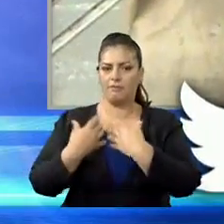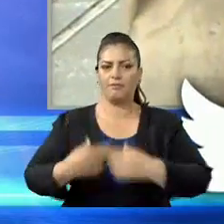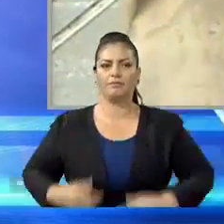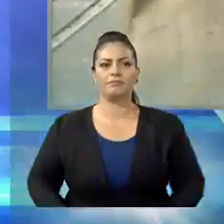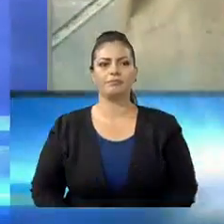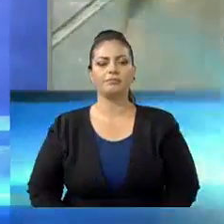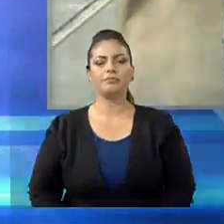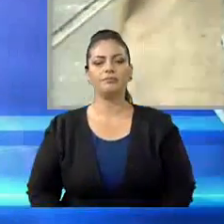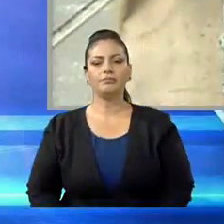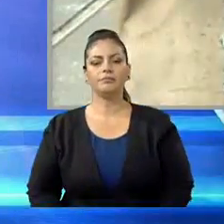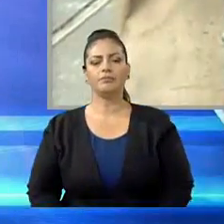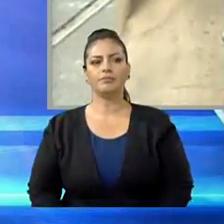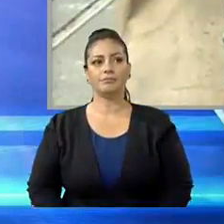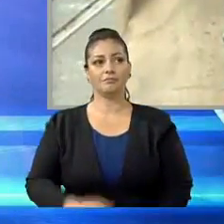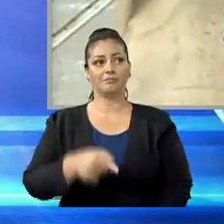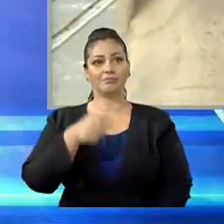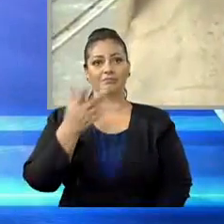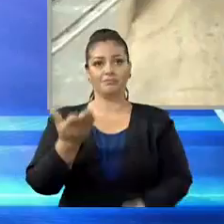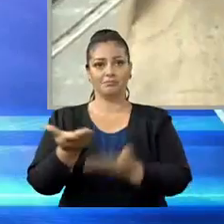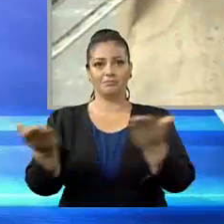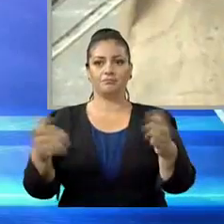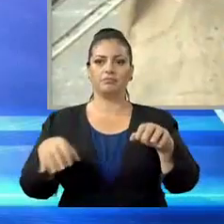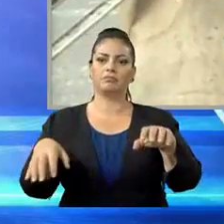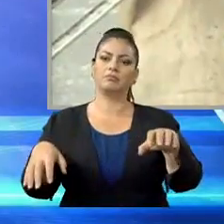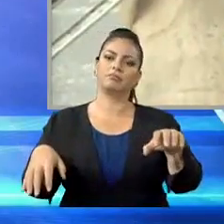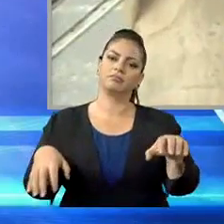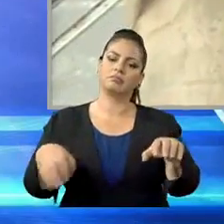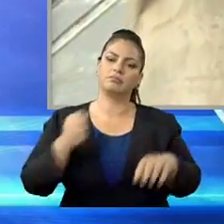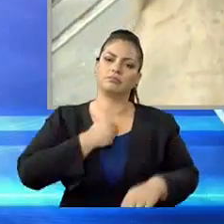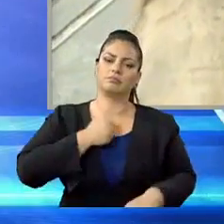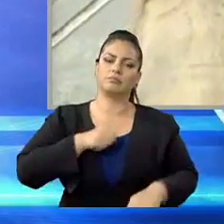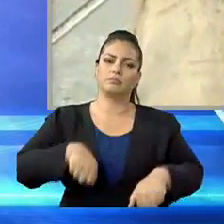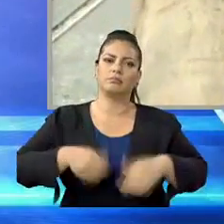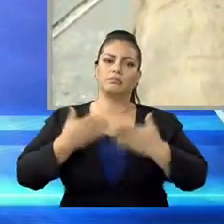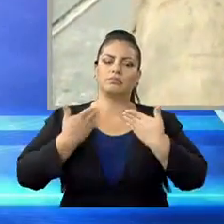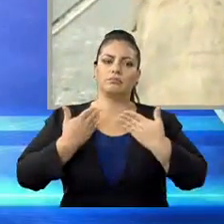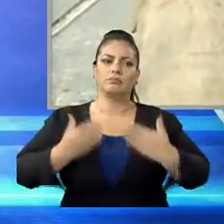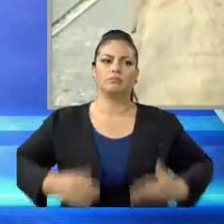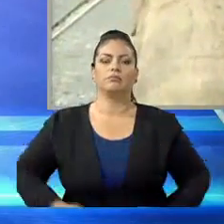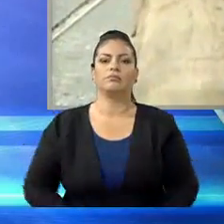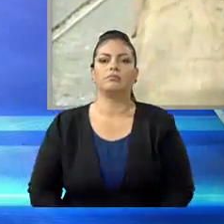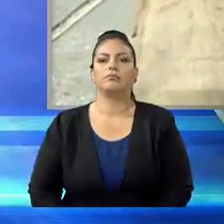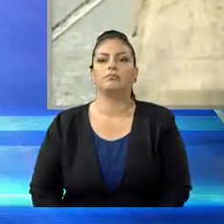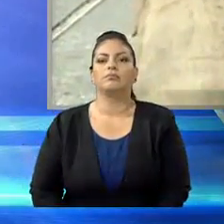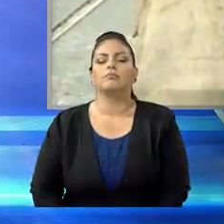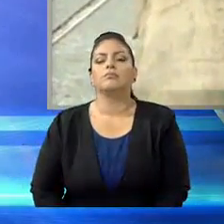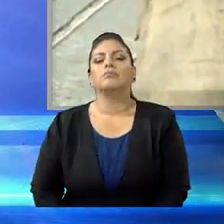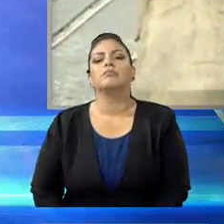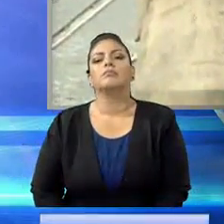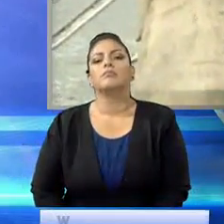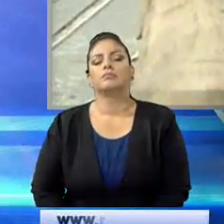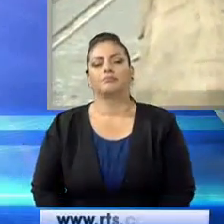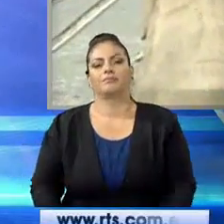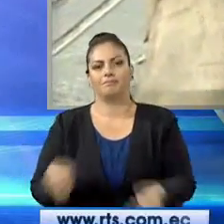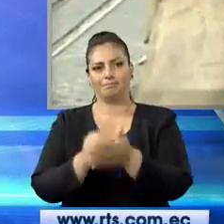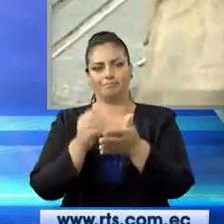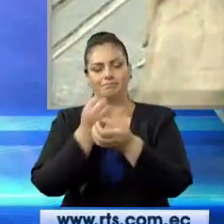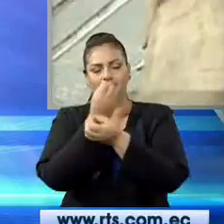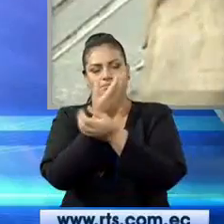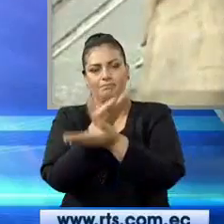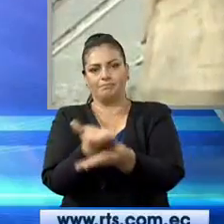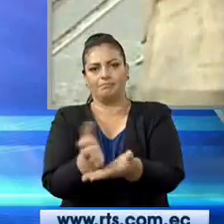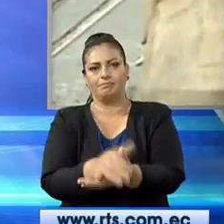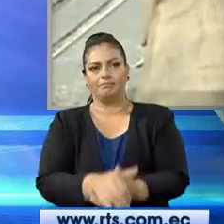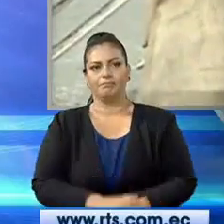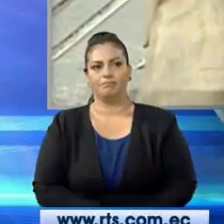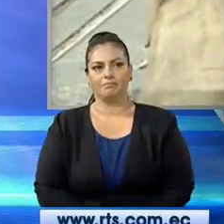Claro que sí. Y además, Enrique, ya esto hay que insistir en el tema que tú decías temprano, más